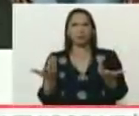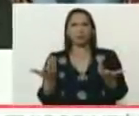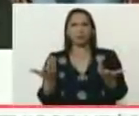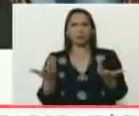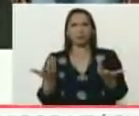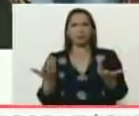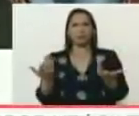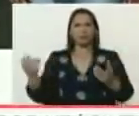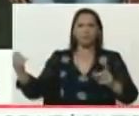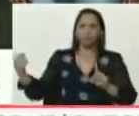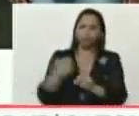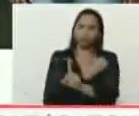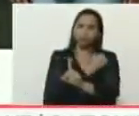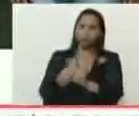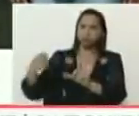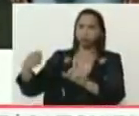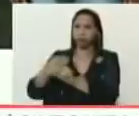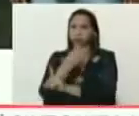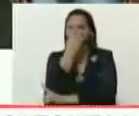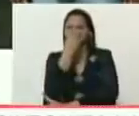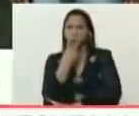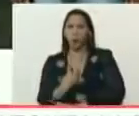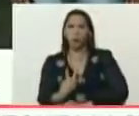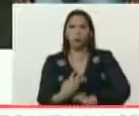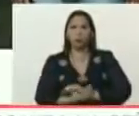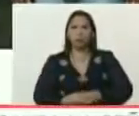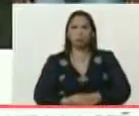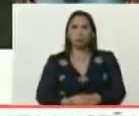del atropello, de la miseria.